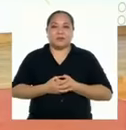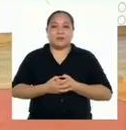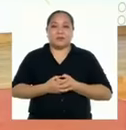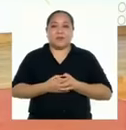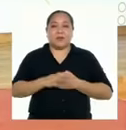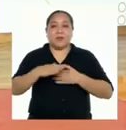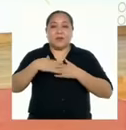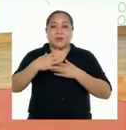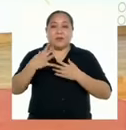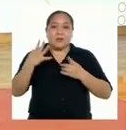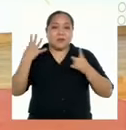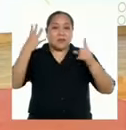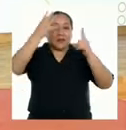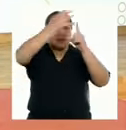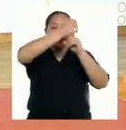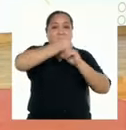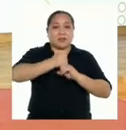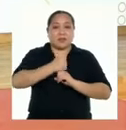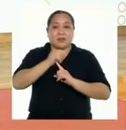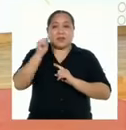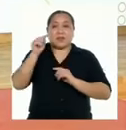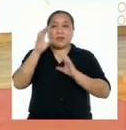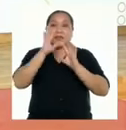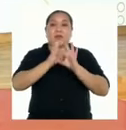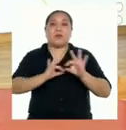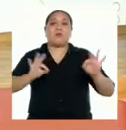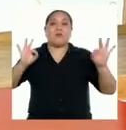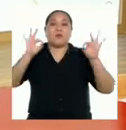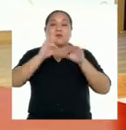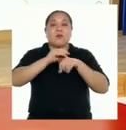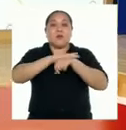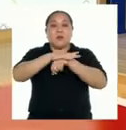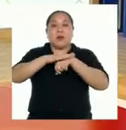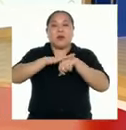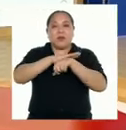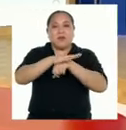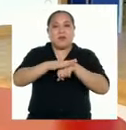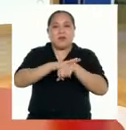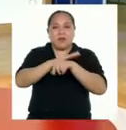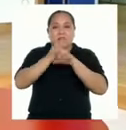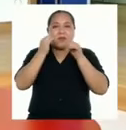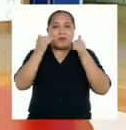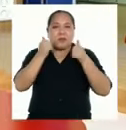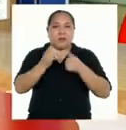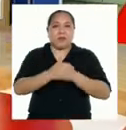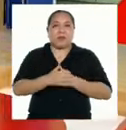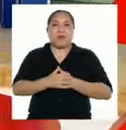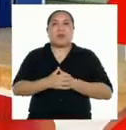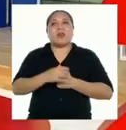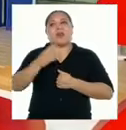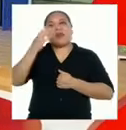Para lograrlo, es muy importante que planifiquen